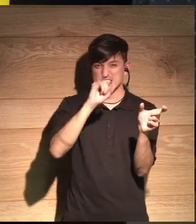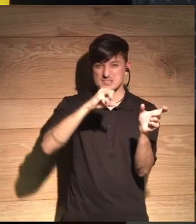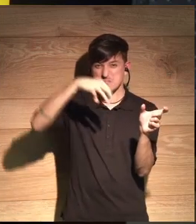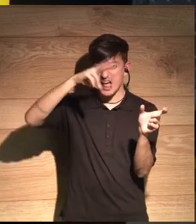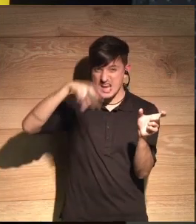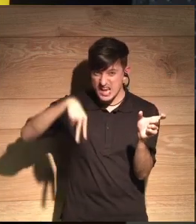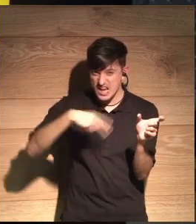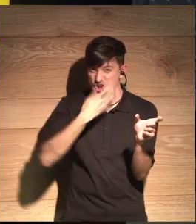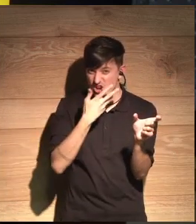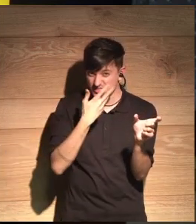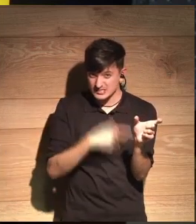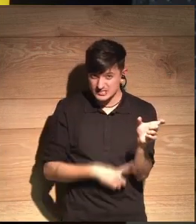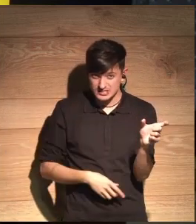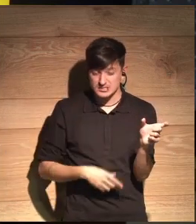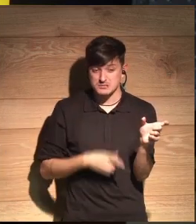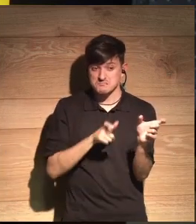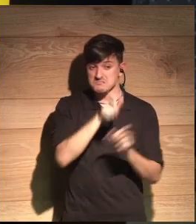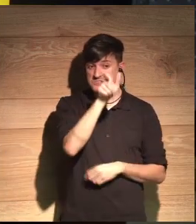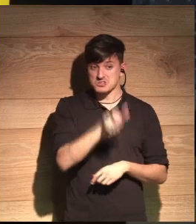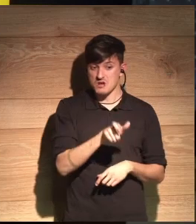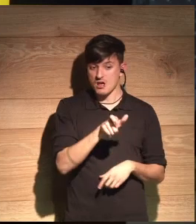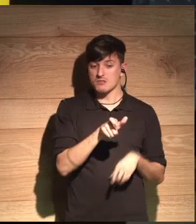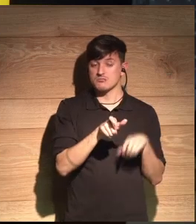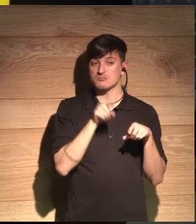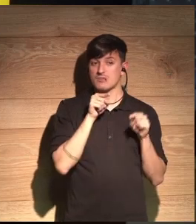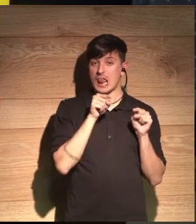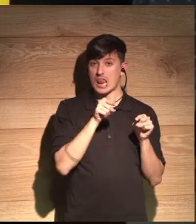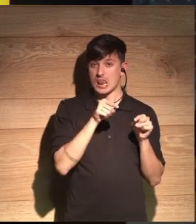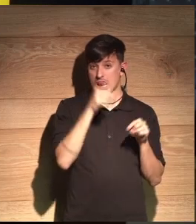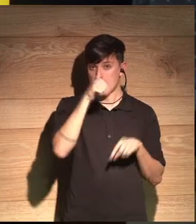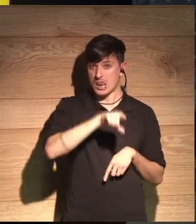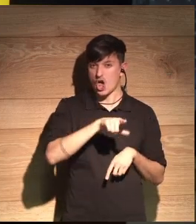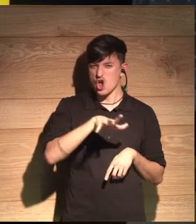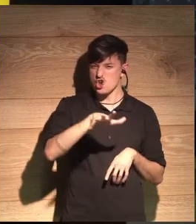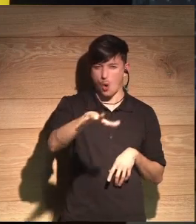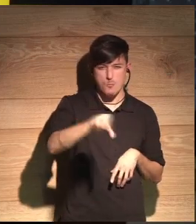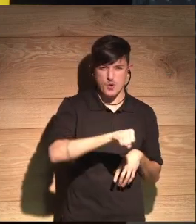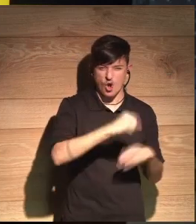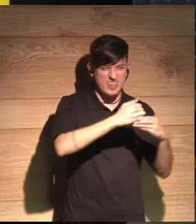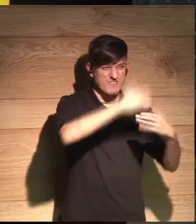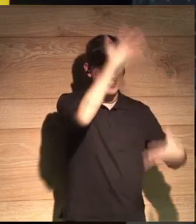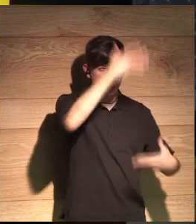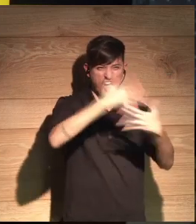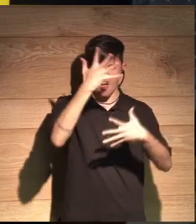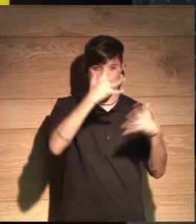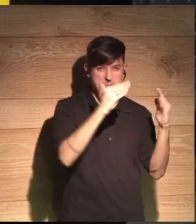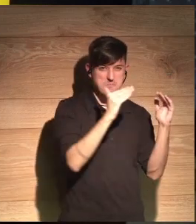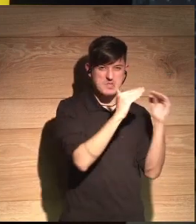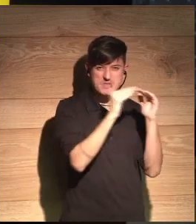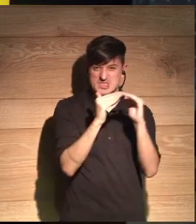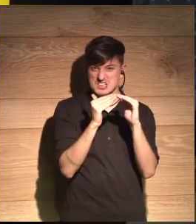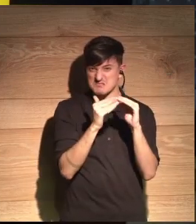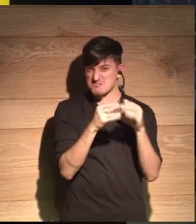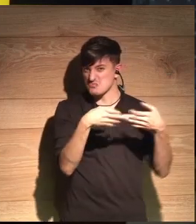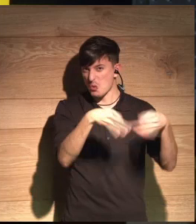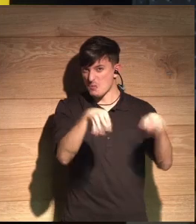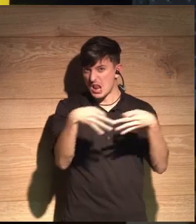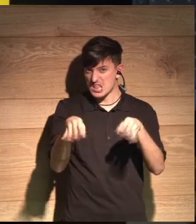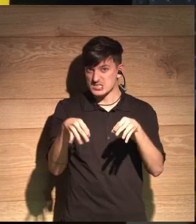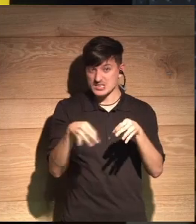bueno ese se compró grandes grandes edificios de vivienda modesta en